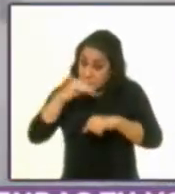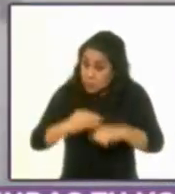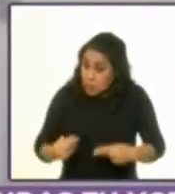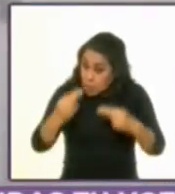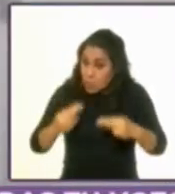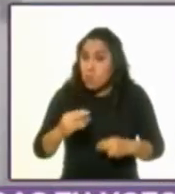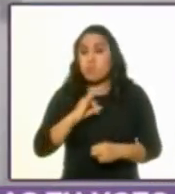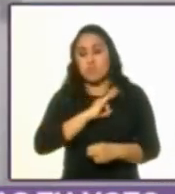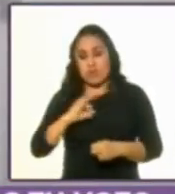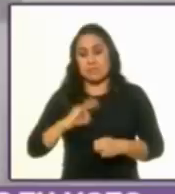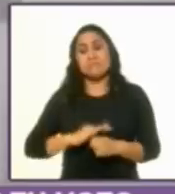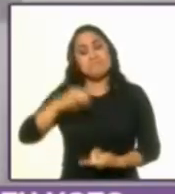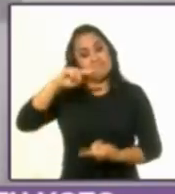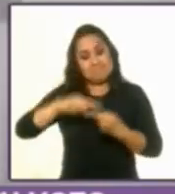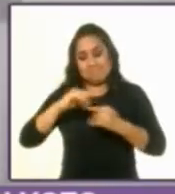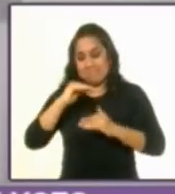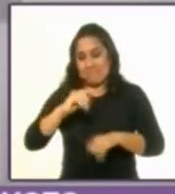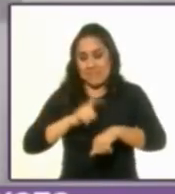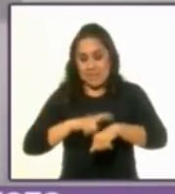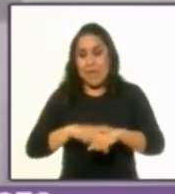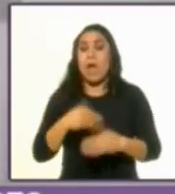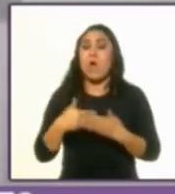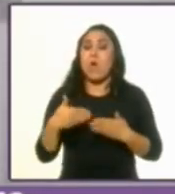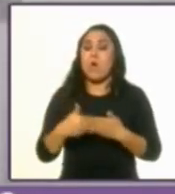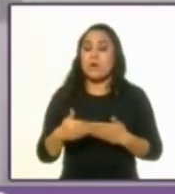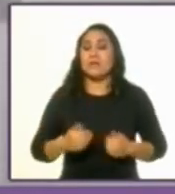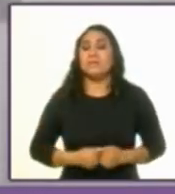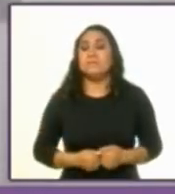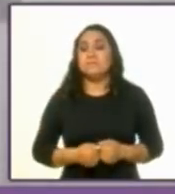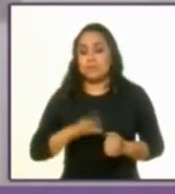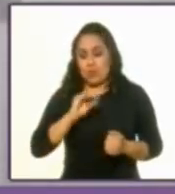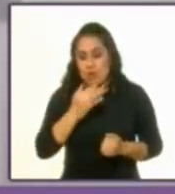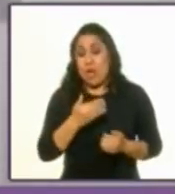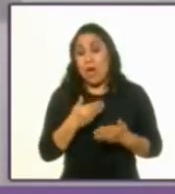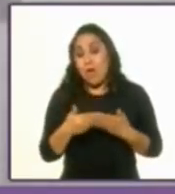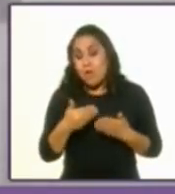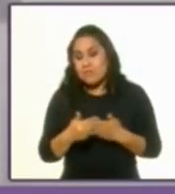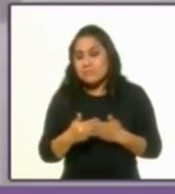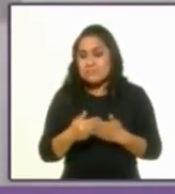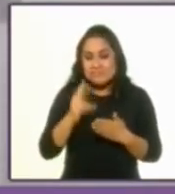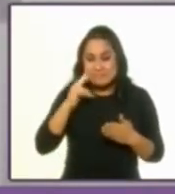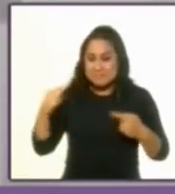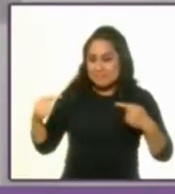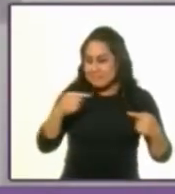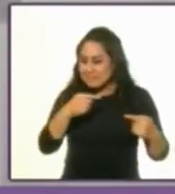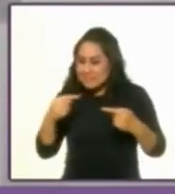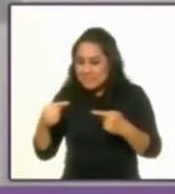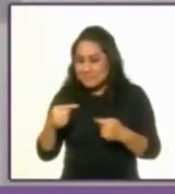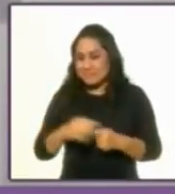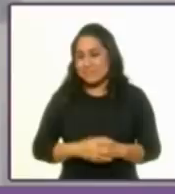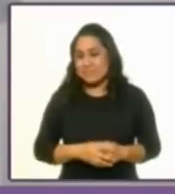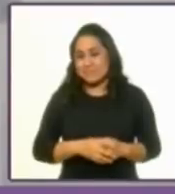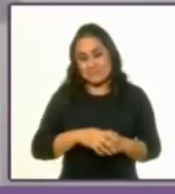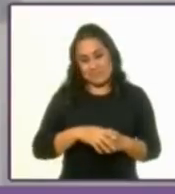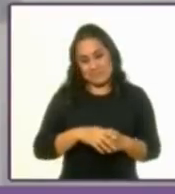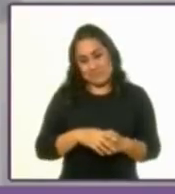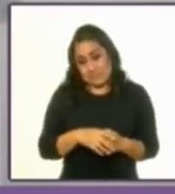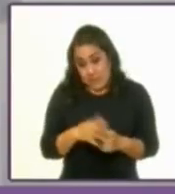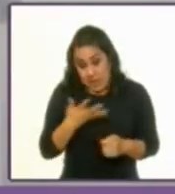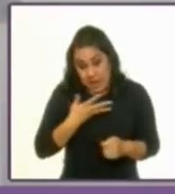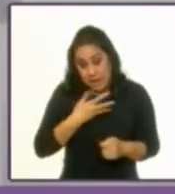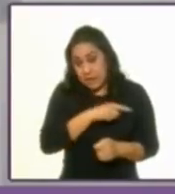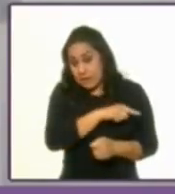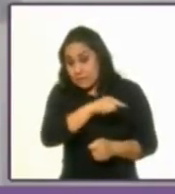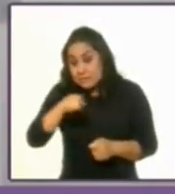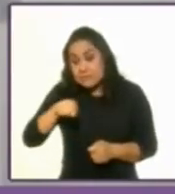candidata a mariana voy del partido verde ecologista de méxico también encontré algunas discrepancias en sus plataformas electorales hay quienes